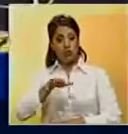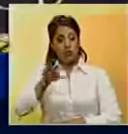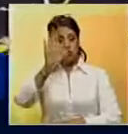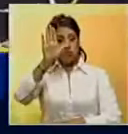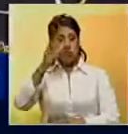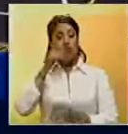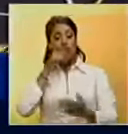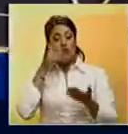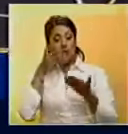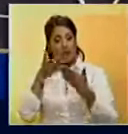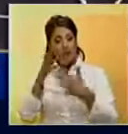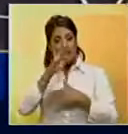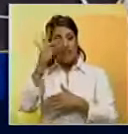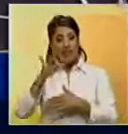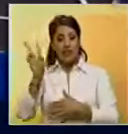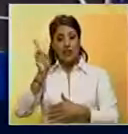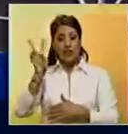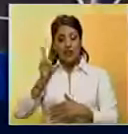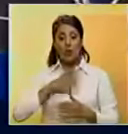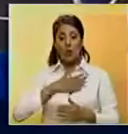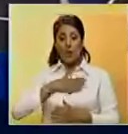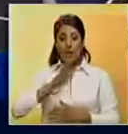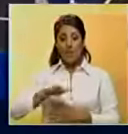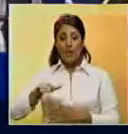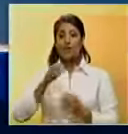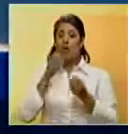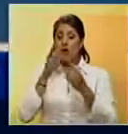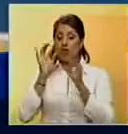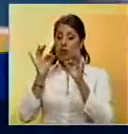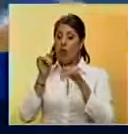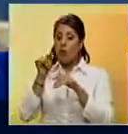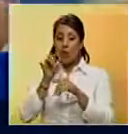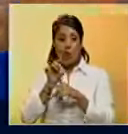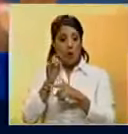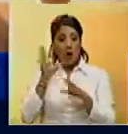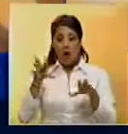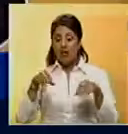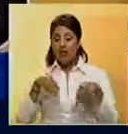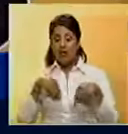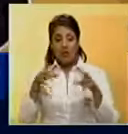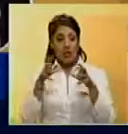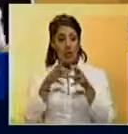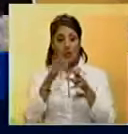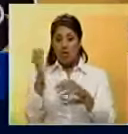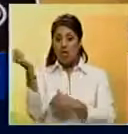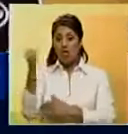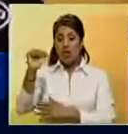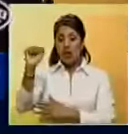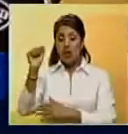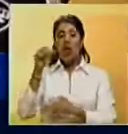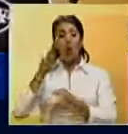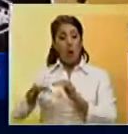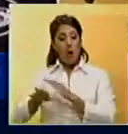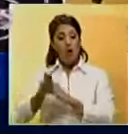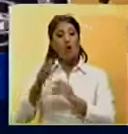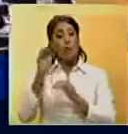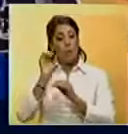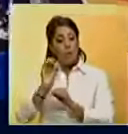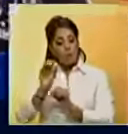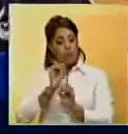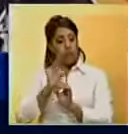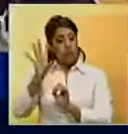Alberto García, a la Federación Venezolana de Baloncesto, advierte que si la suspensión no es acatada por la Liga y el equipo, la Federación Venezolana podría